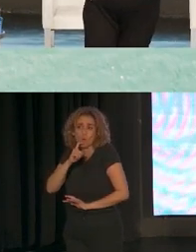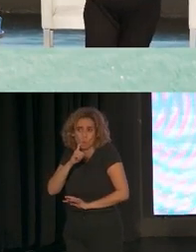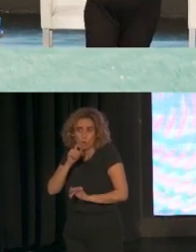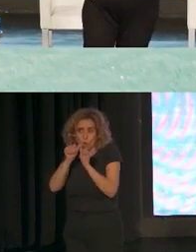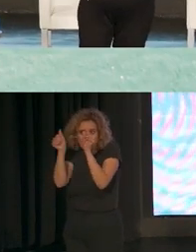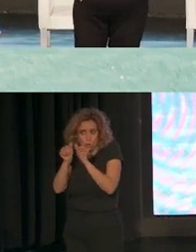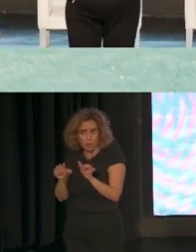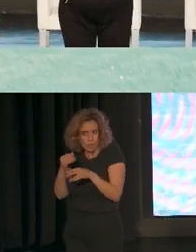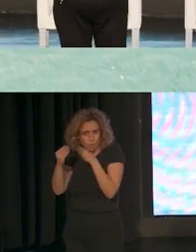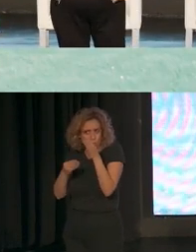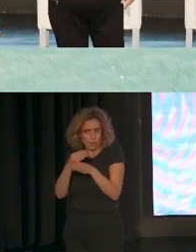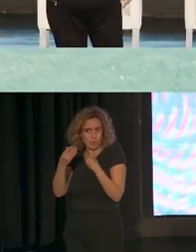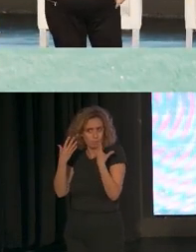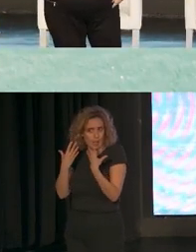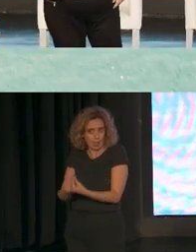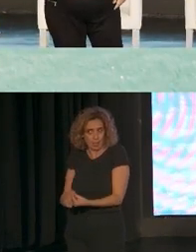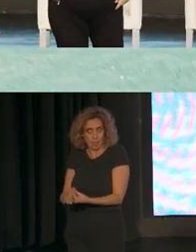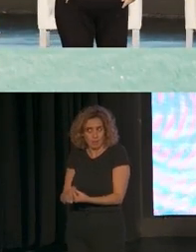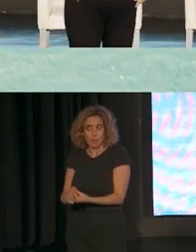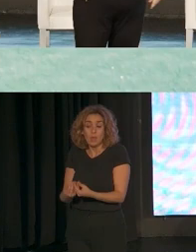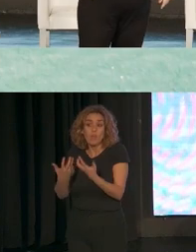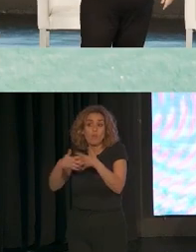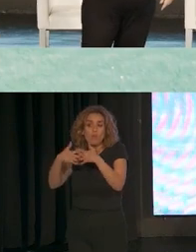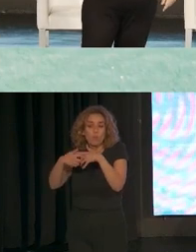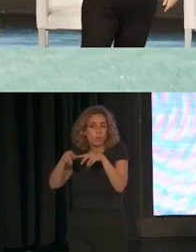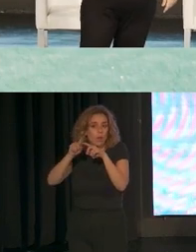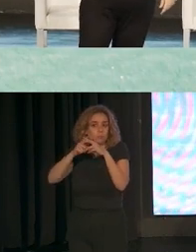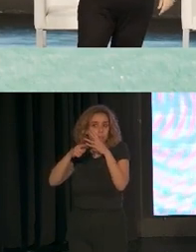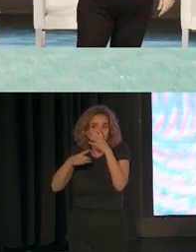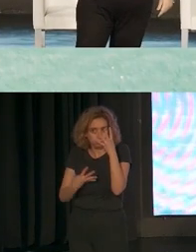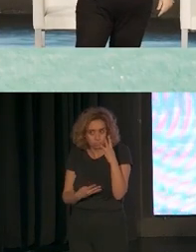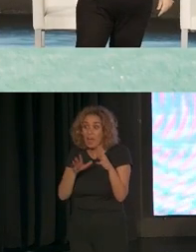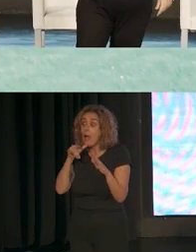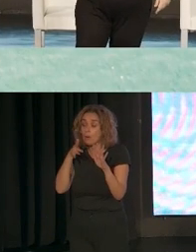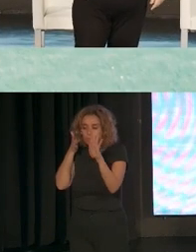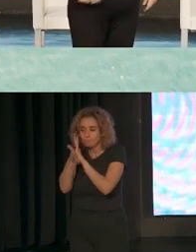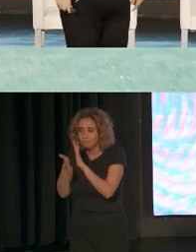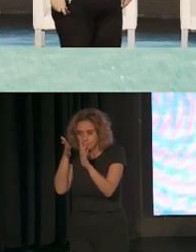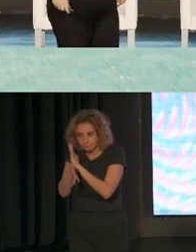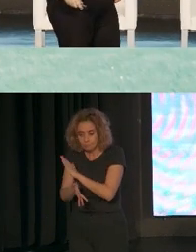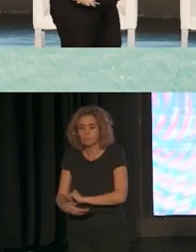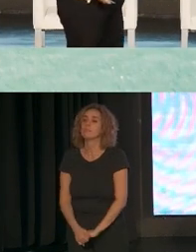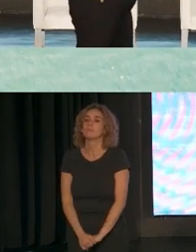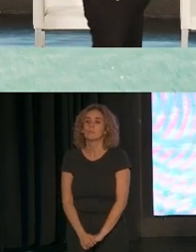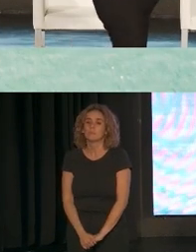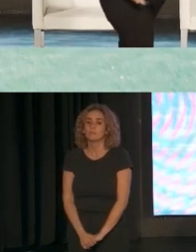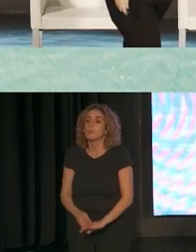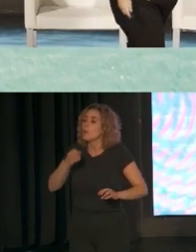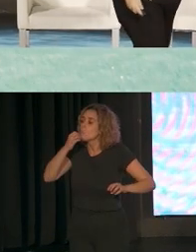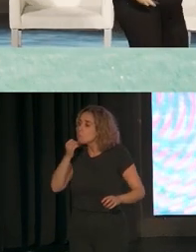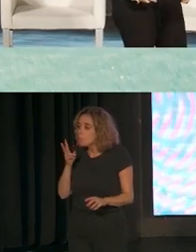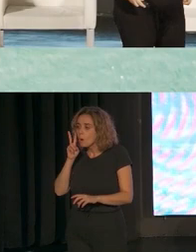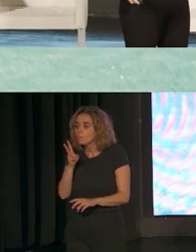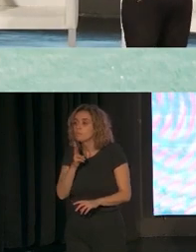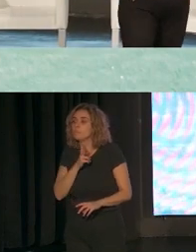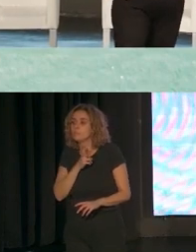hacerlo y no todas funcionan bien ahora os las voy a explicar Bueno pues aquí